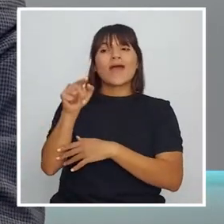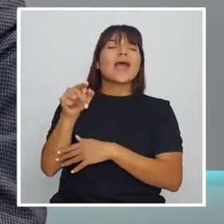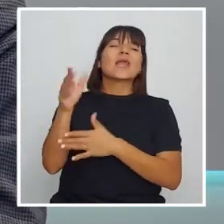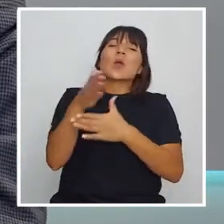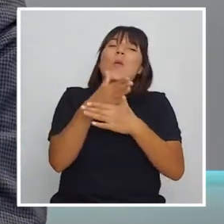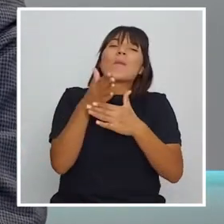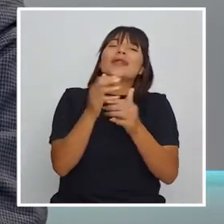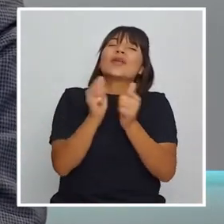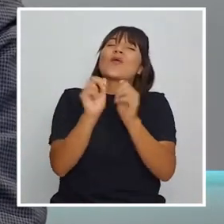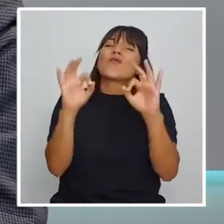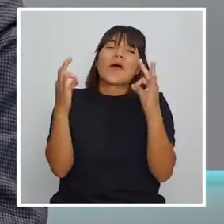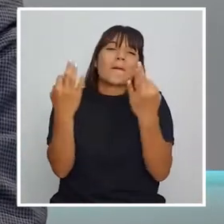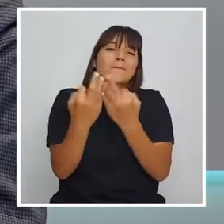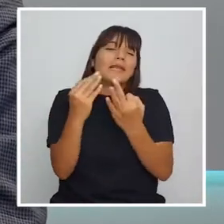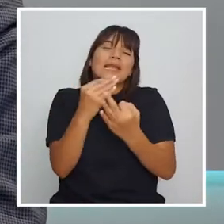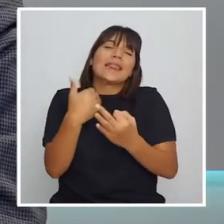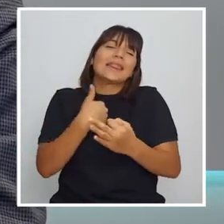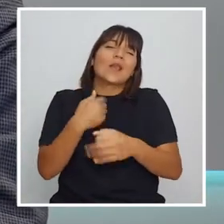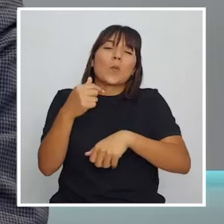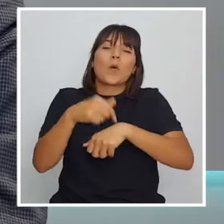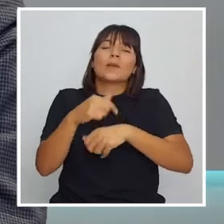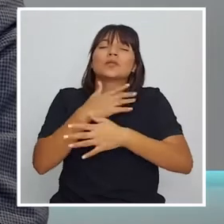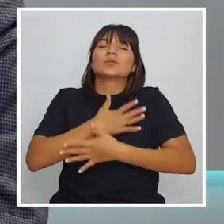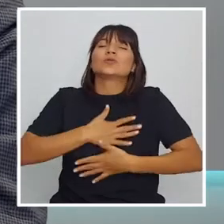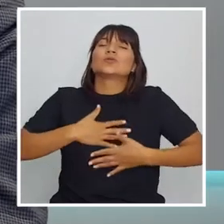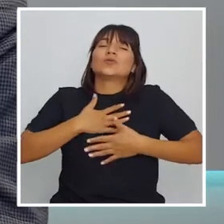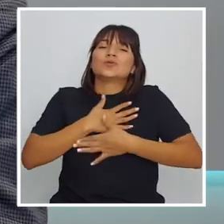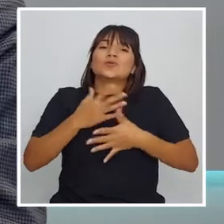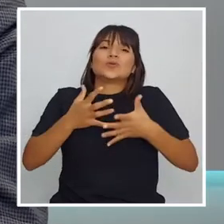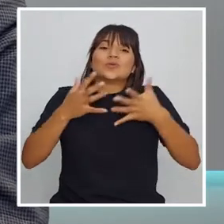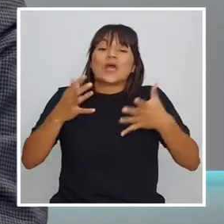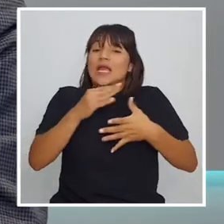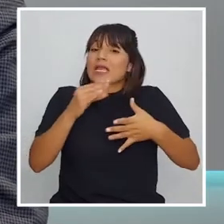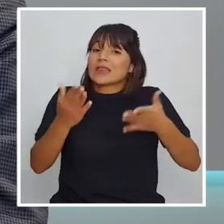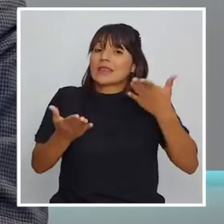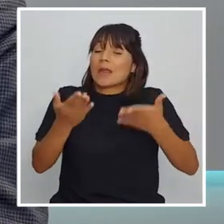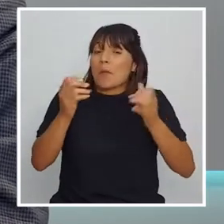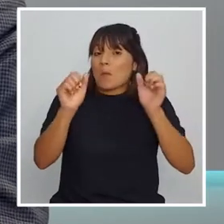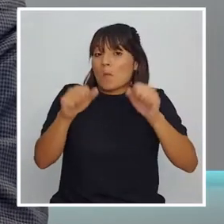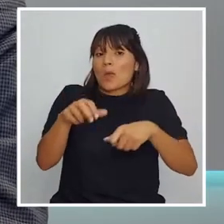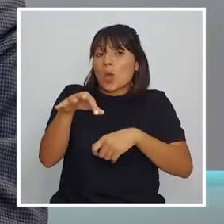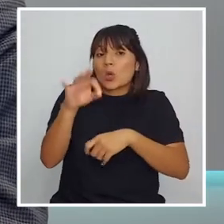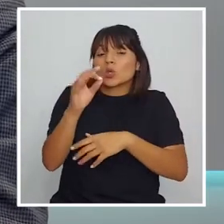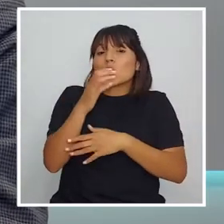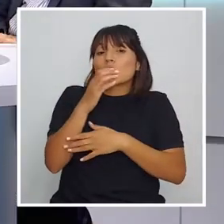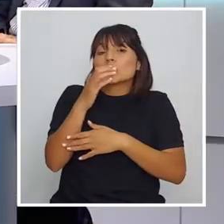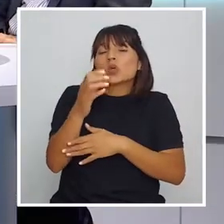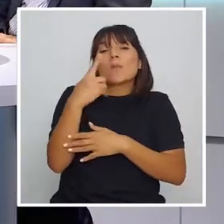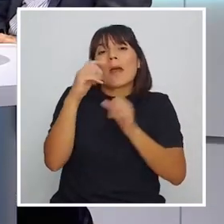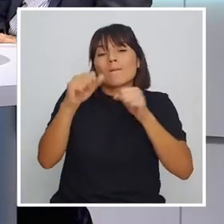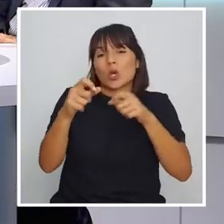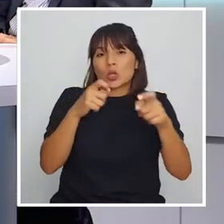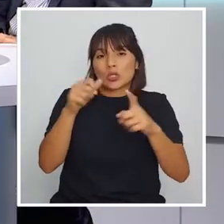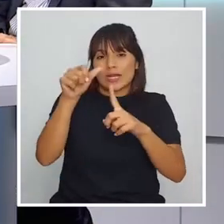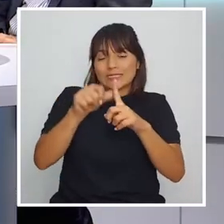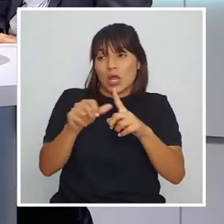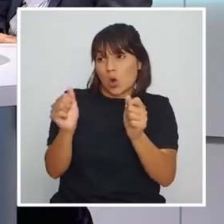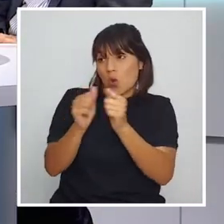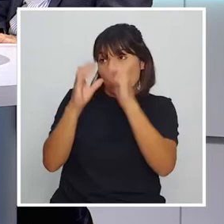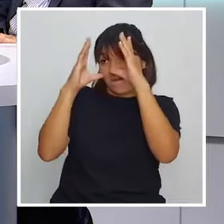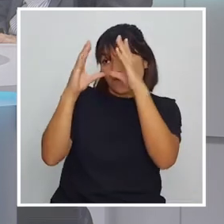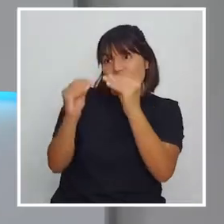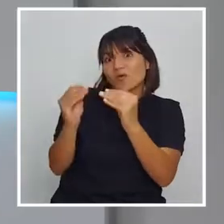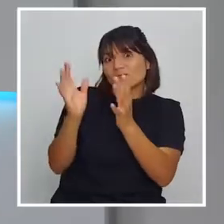tremendamente divertido y muy probablemente van a encontrar consejos para manejar el aguinaldo. Con información provechosa para estos últimos